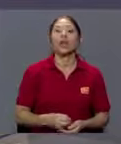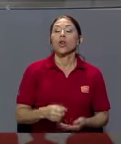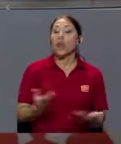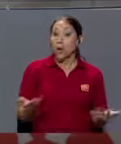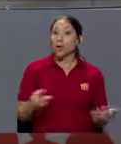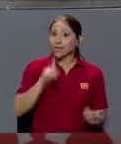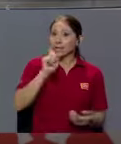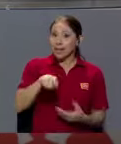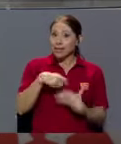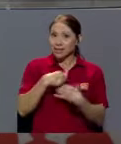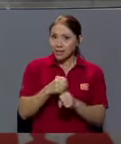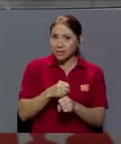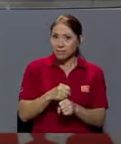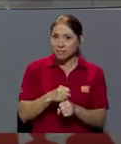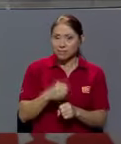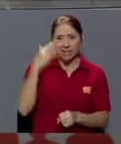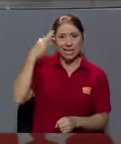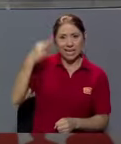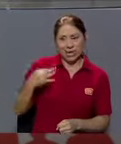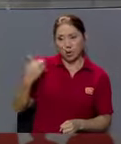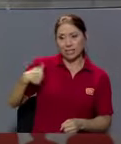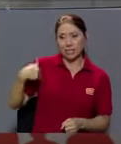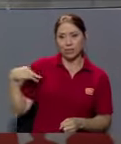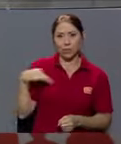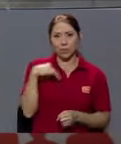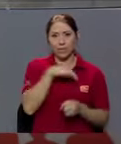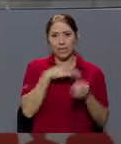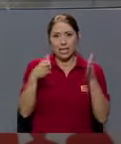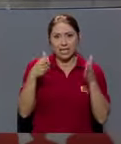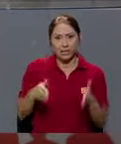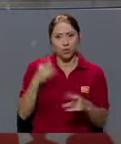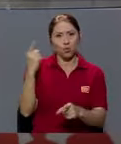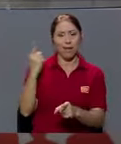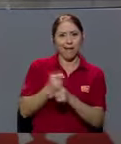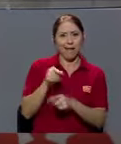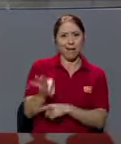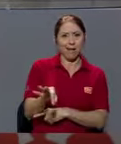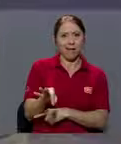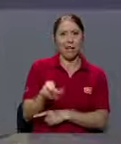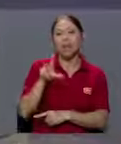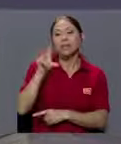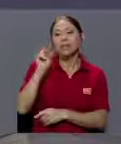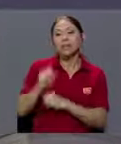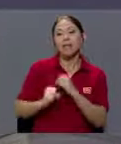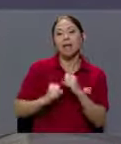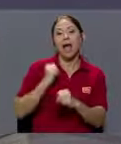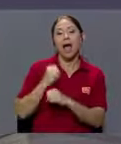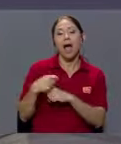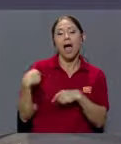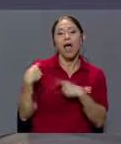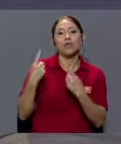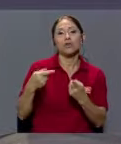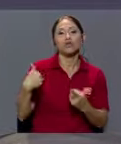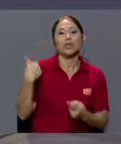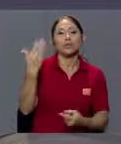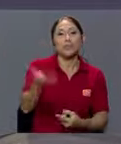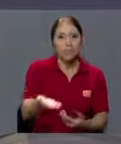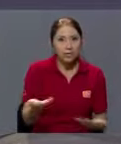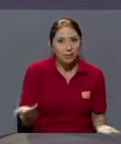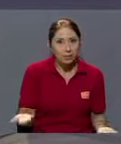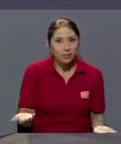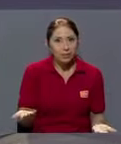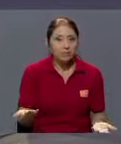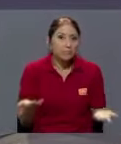sí conviene hacer, y creo que en esto el señor ministro ha apuntado en la dirección correcta, es que 30 años después Sí.